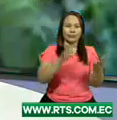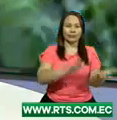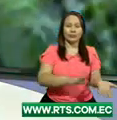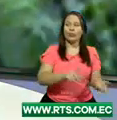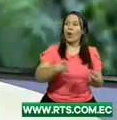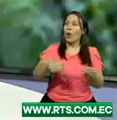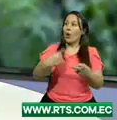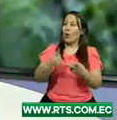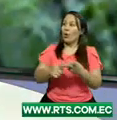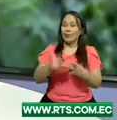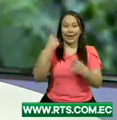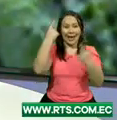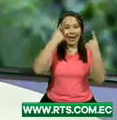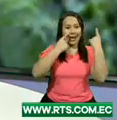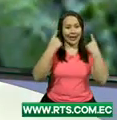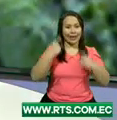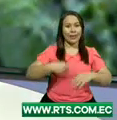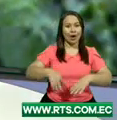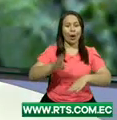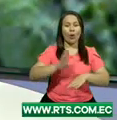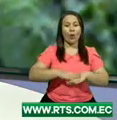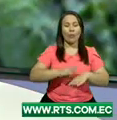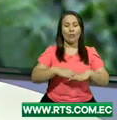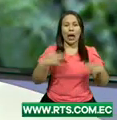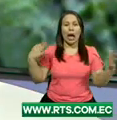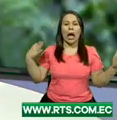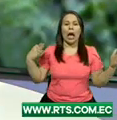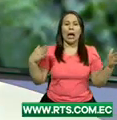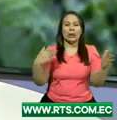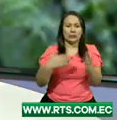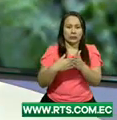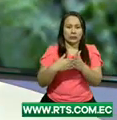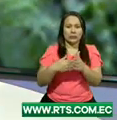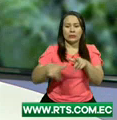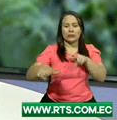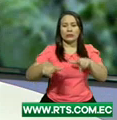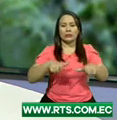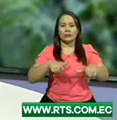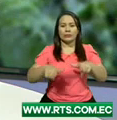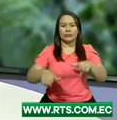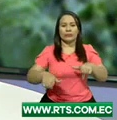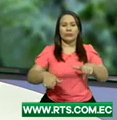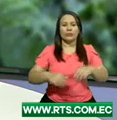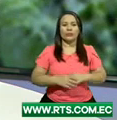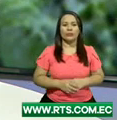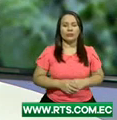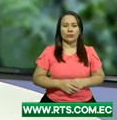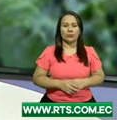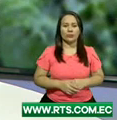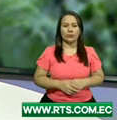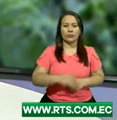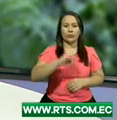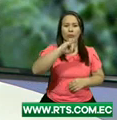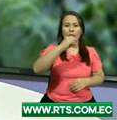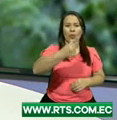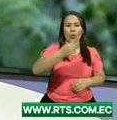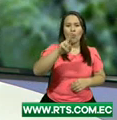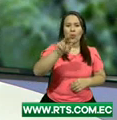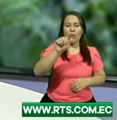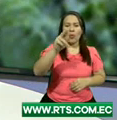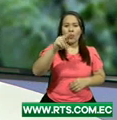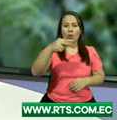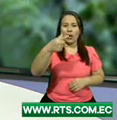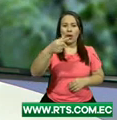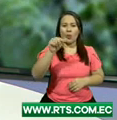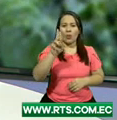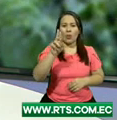otra resultó herida producto de un accidente de tránsito ocurrido en el puente del sector -juan cuartucho en cuenca